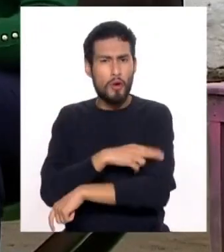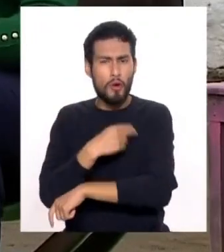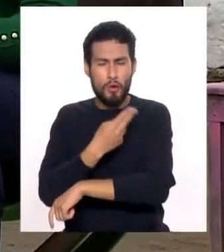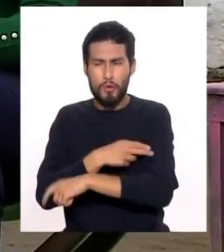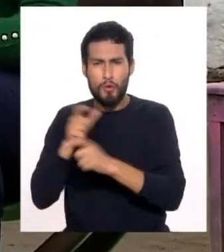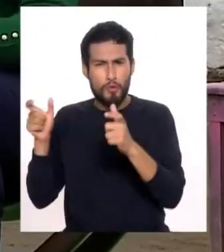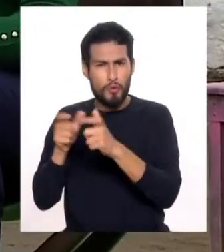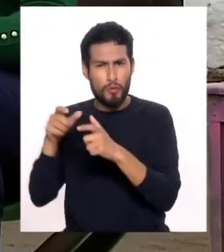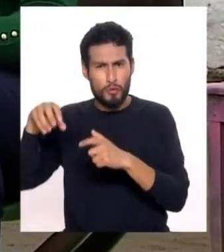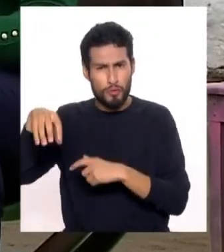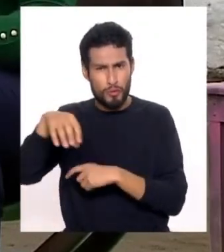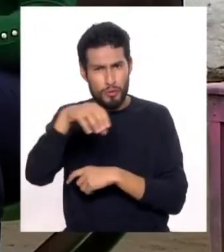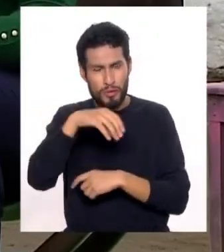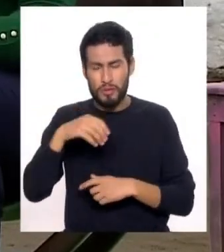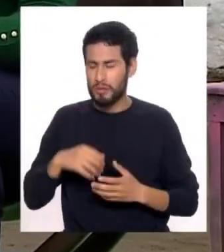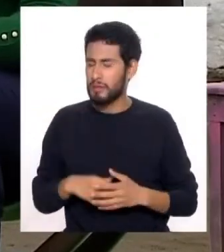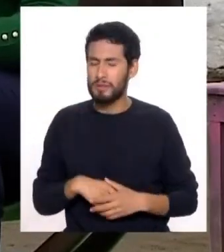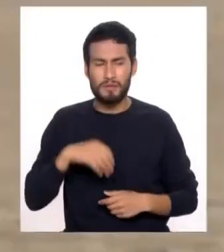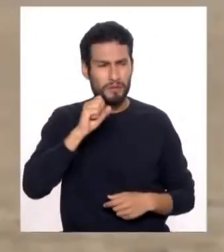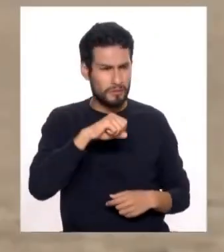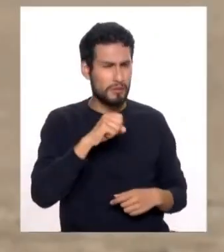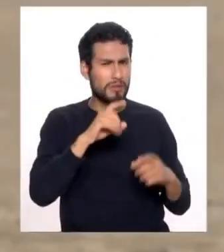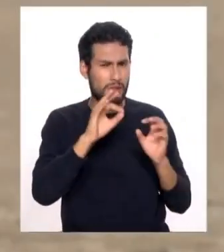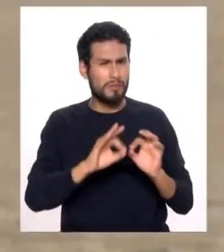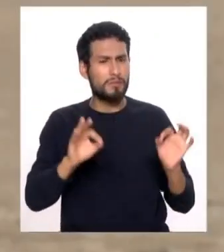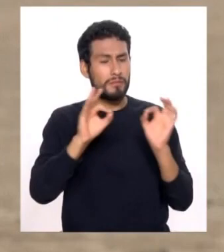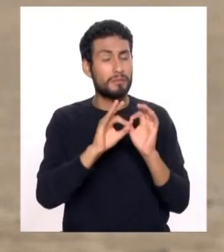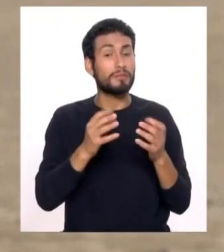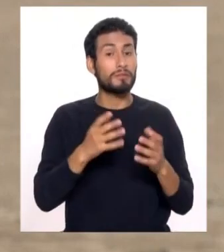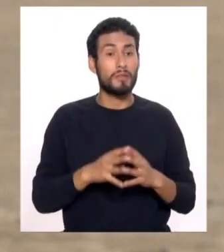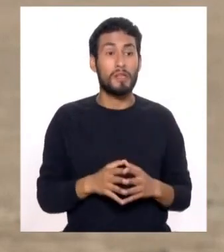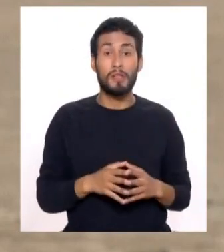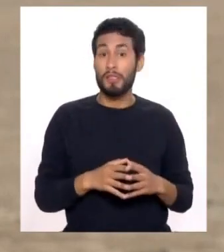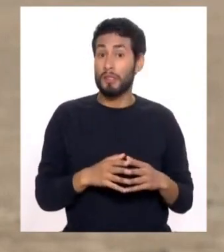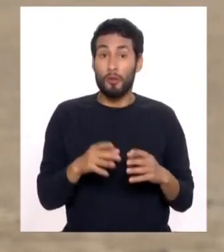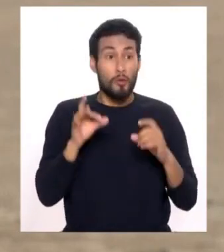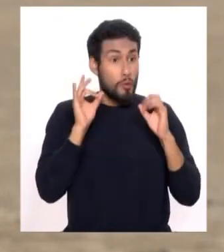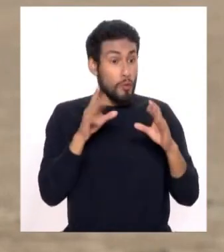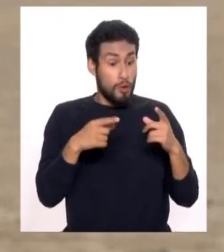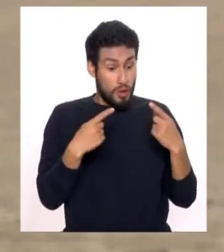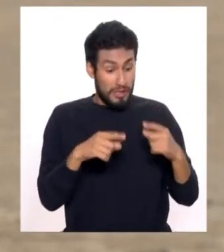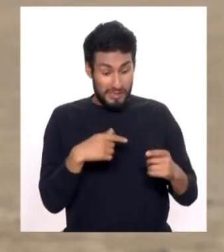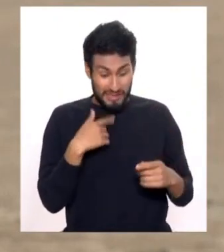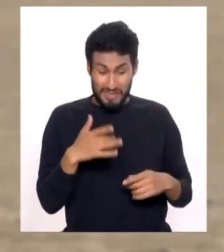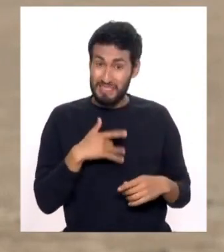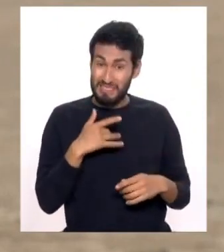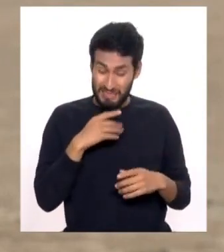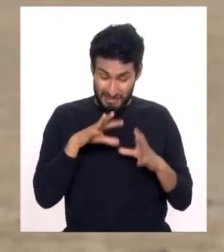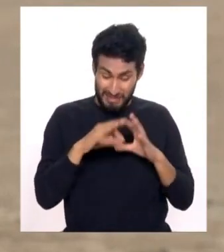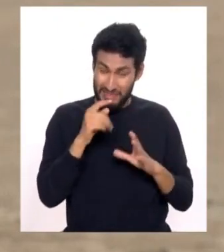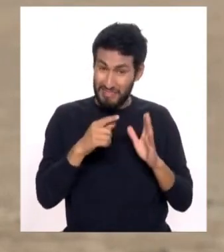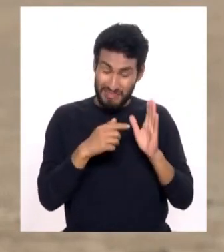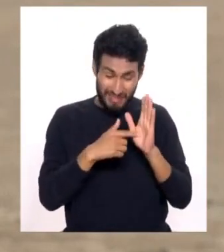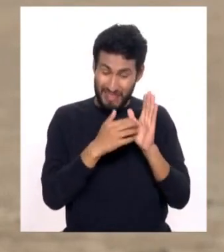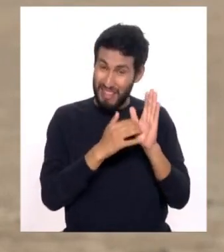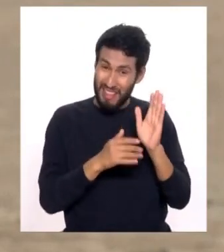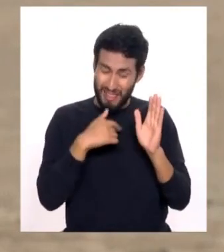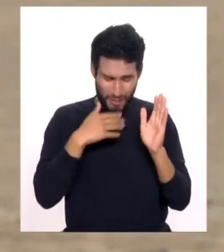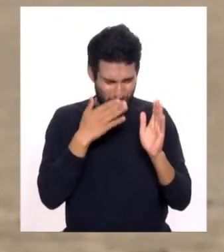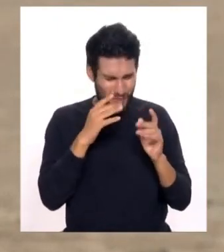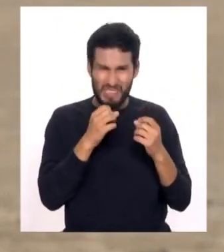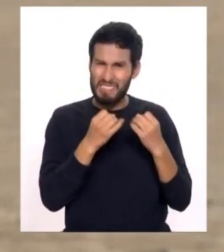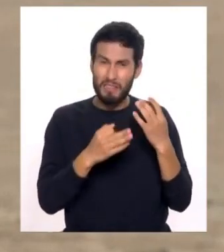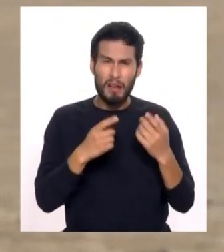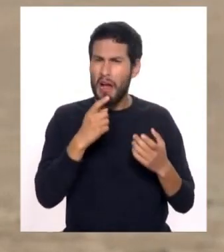distintas partes de la localidad. Es correcto. Es muy importante que ante cualquier hallazgo de este tipo, como lo hemos mencionado,